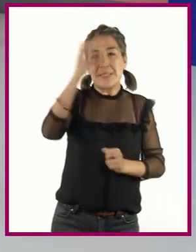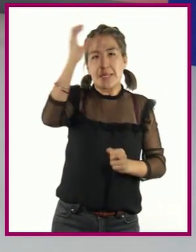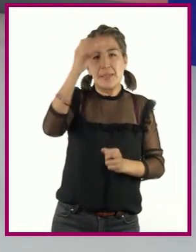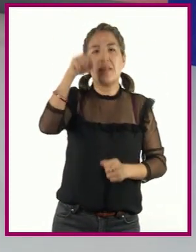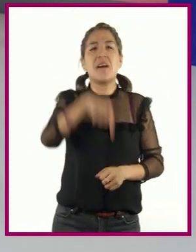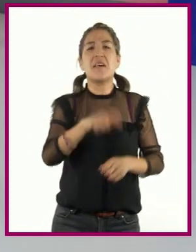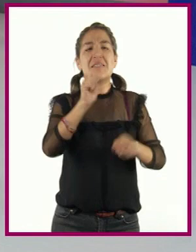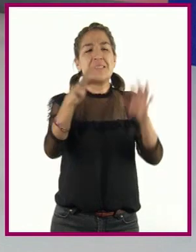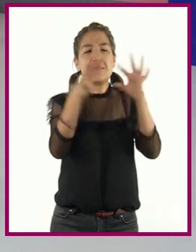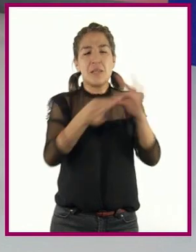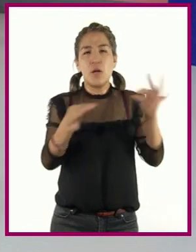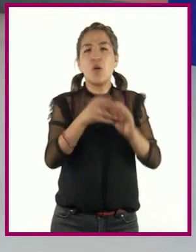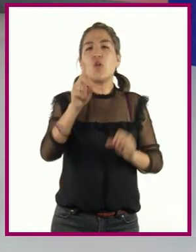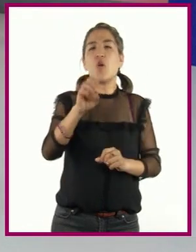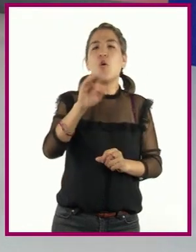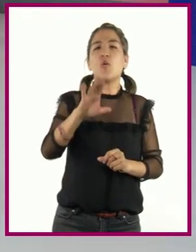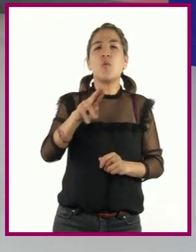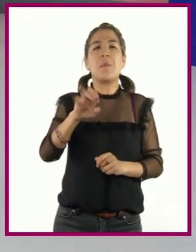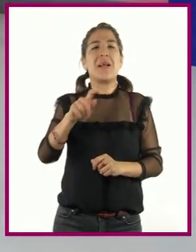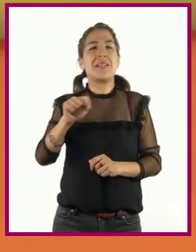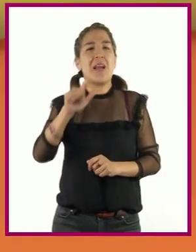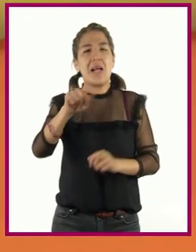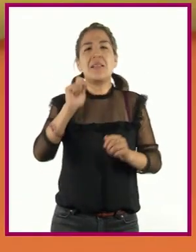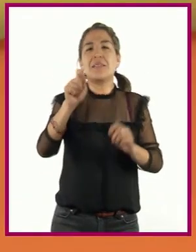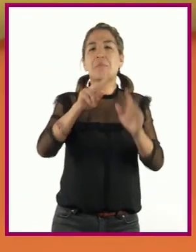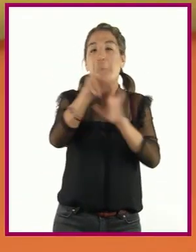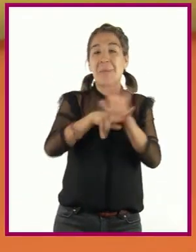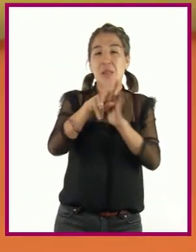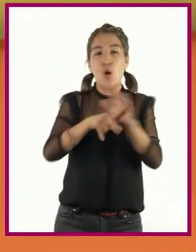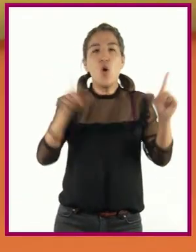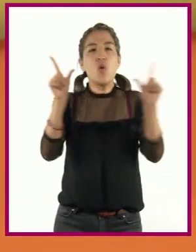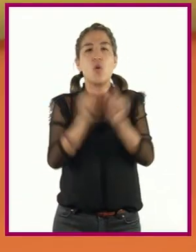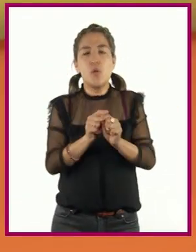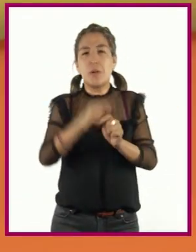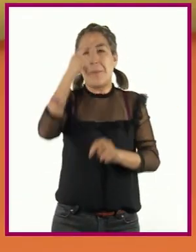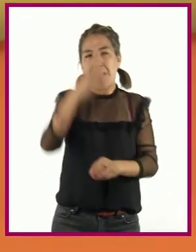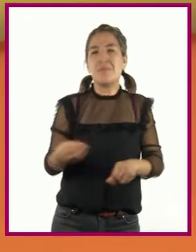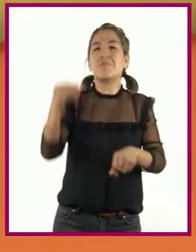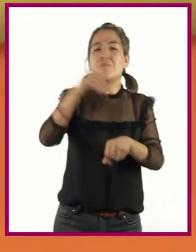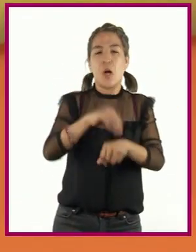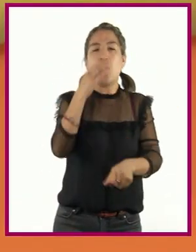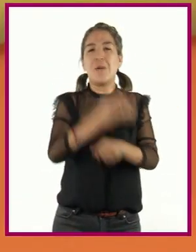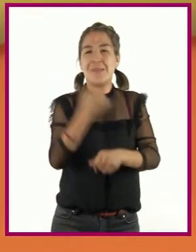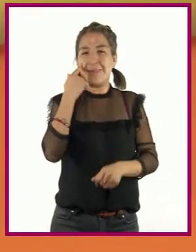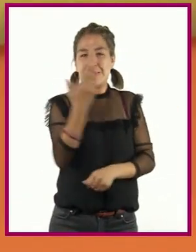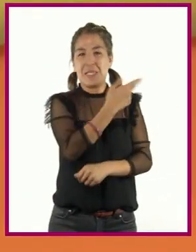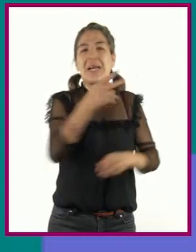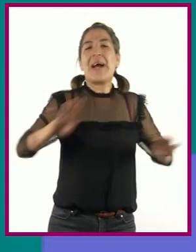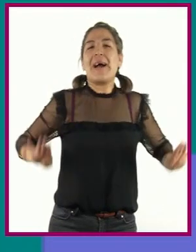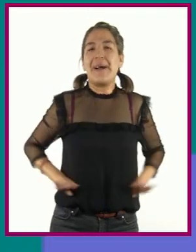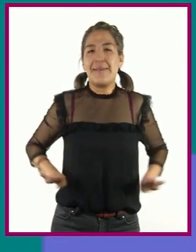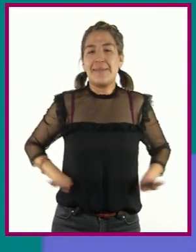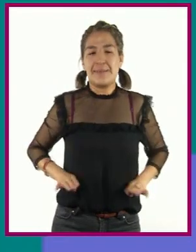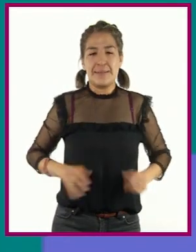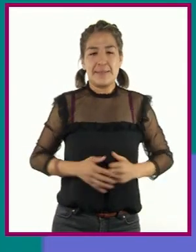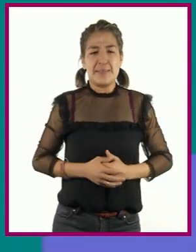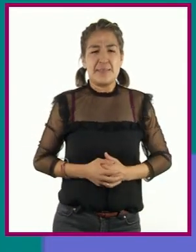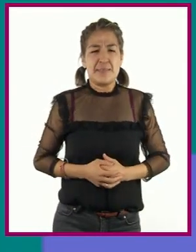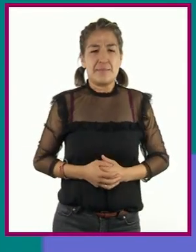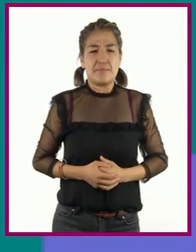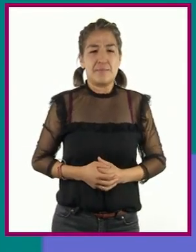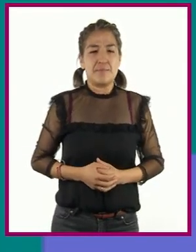un documental es una fuente acertada. Para complementarlo, les invito a que veamos sus características.